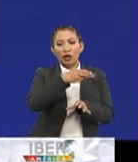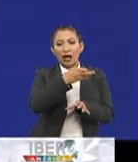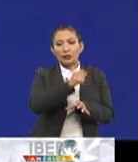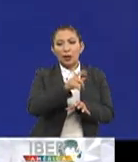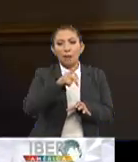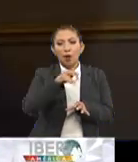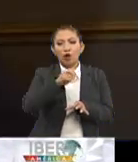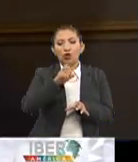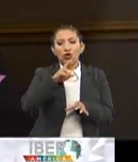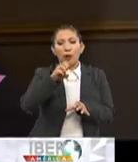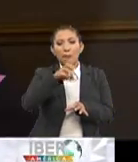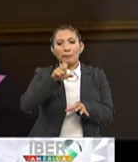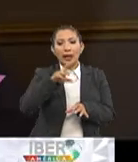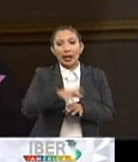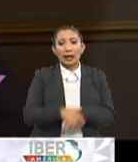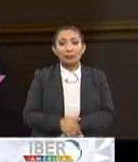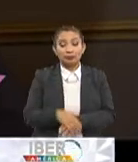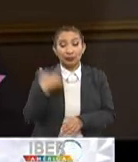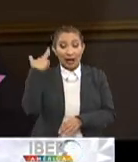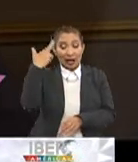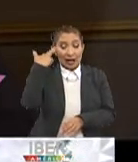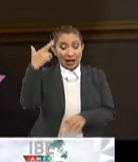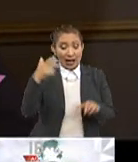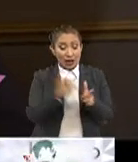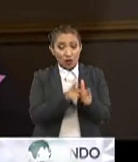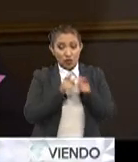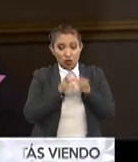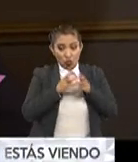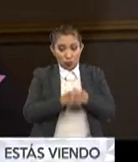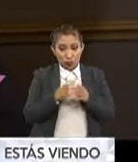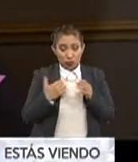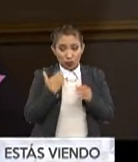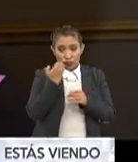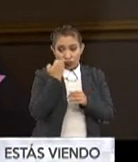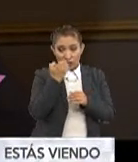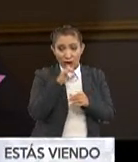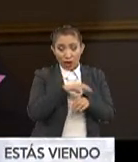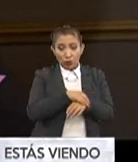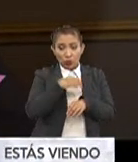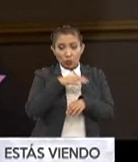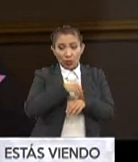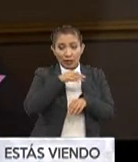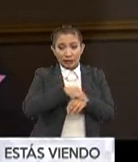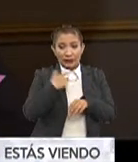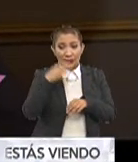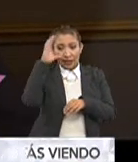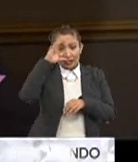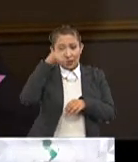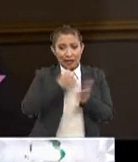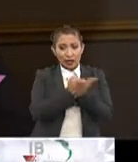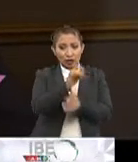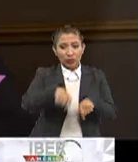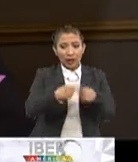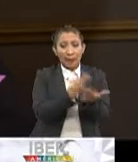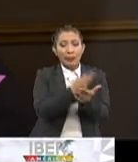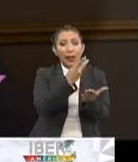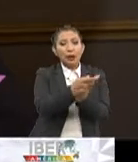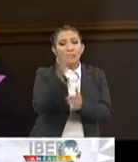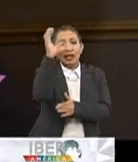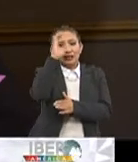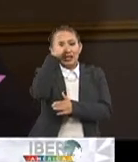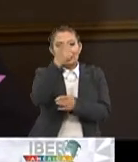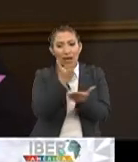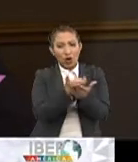Paul Romer. The Royal Swedish Academy of Sciences has today decided to award the Sveriges Riksbank Prize in